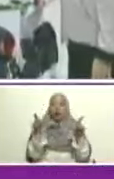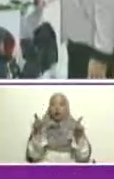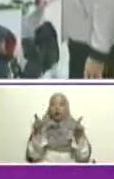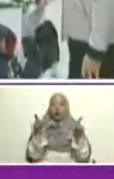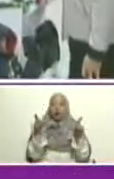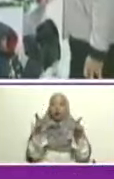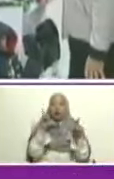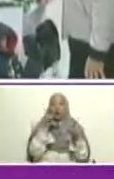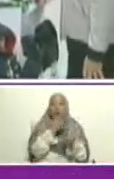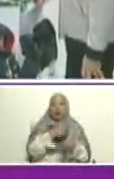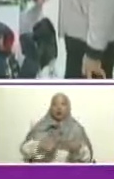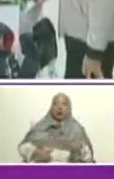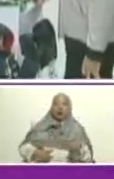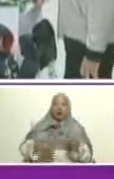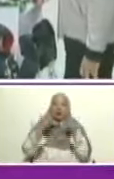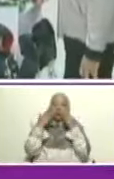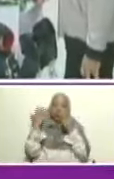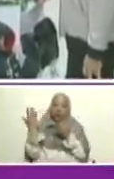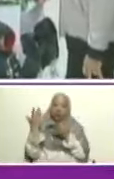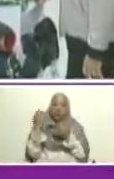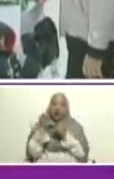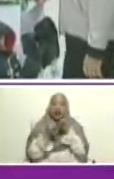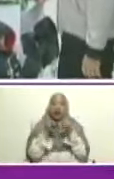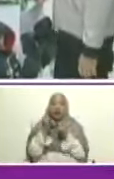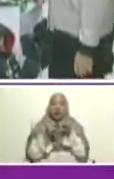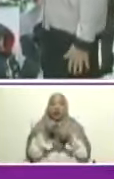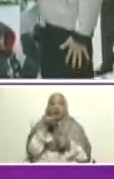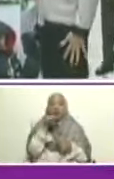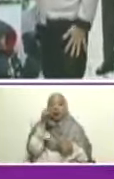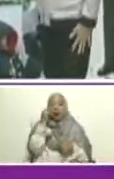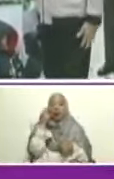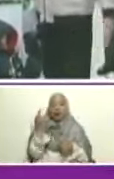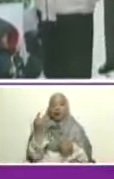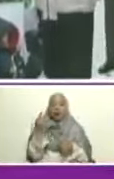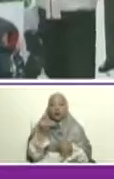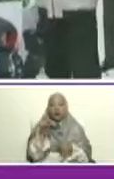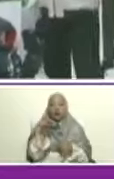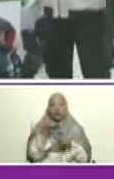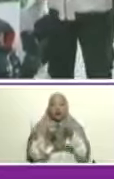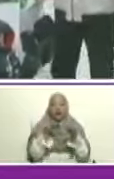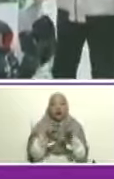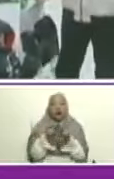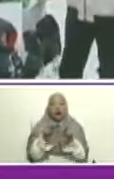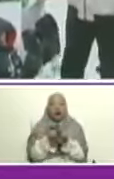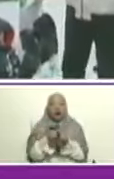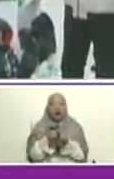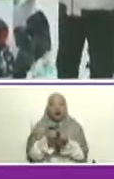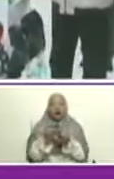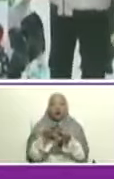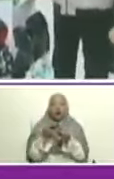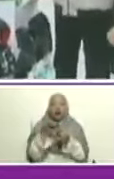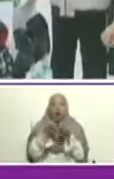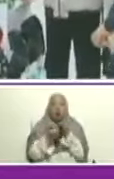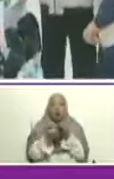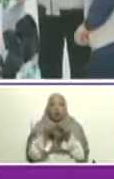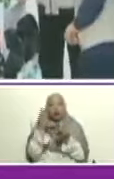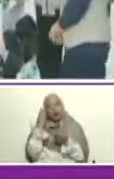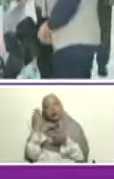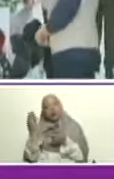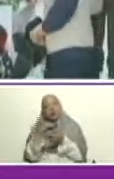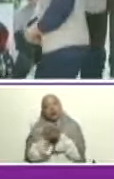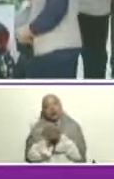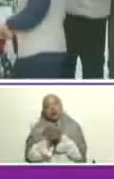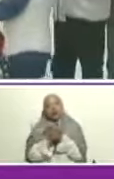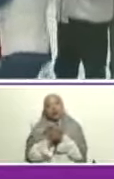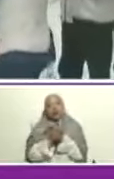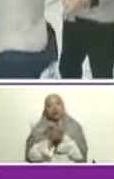Madrid, presidente, muchísimas gracias. Quería conocerla, nuestra primera combatiente. Silita, dale un abrazo.